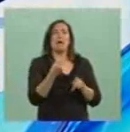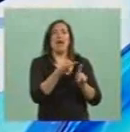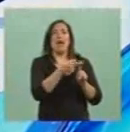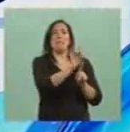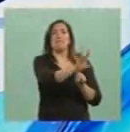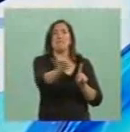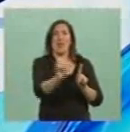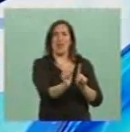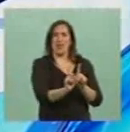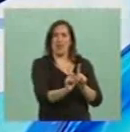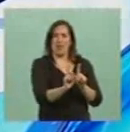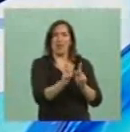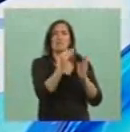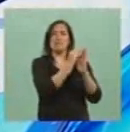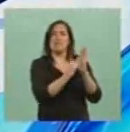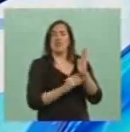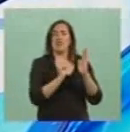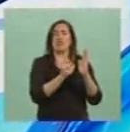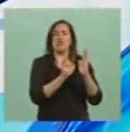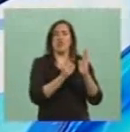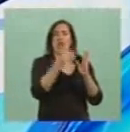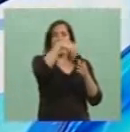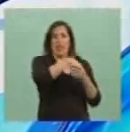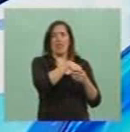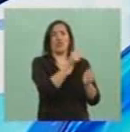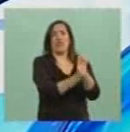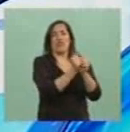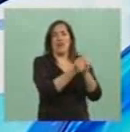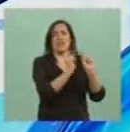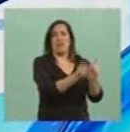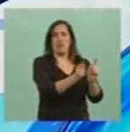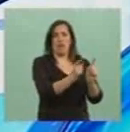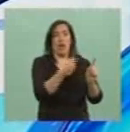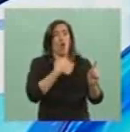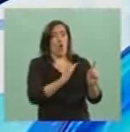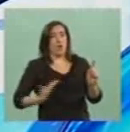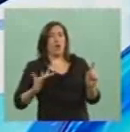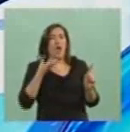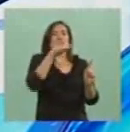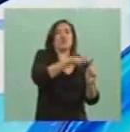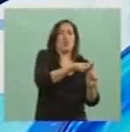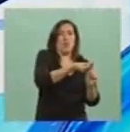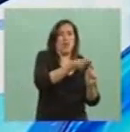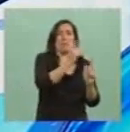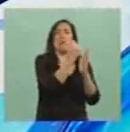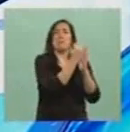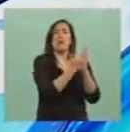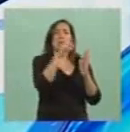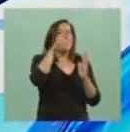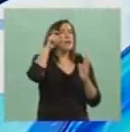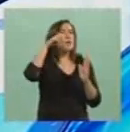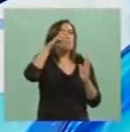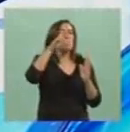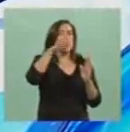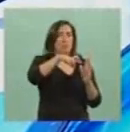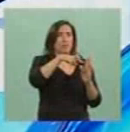al trabajador en la nómina salarial adentro de la fábrica, aún con la ayuda del repro. Este frigorífico de La